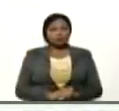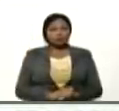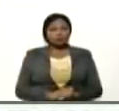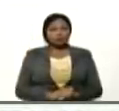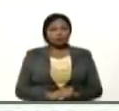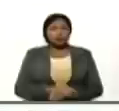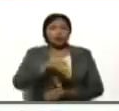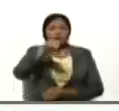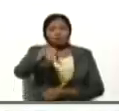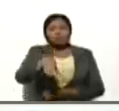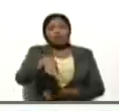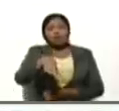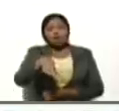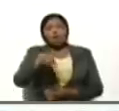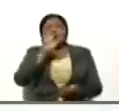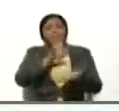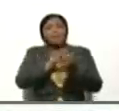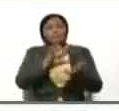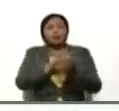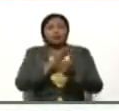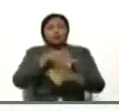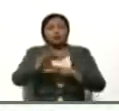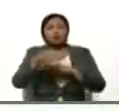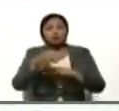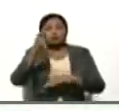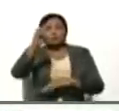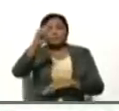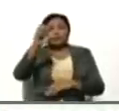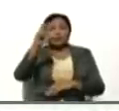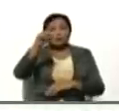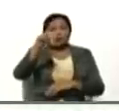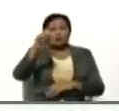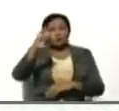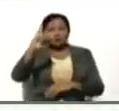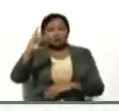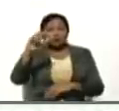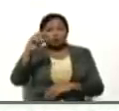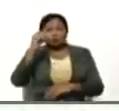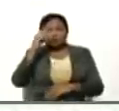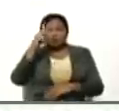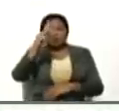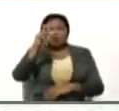Por el estado Nueva Esparta, alcaldía del municipio Maneiro, Kenia Herrera.